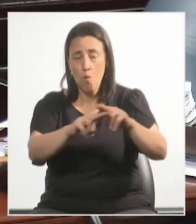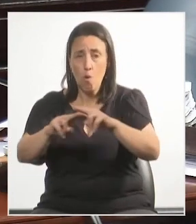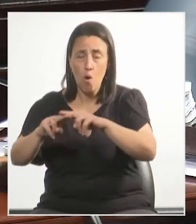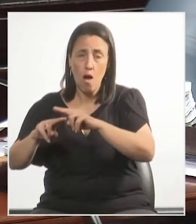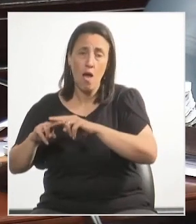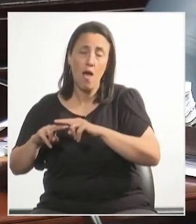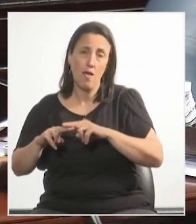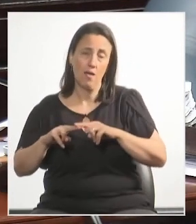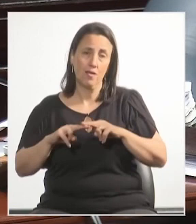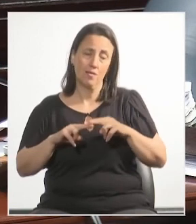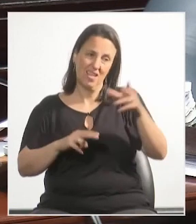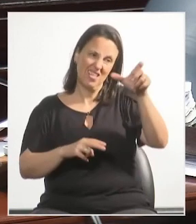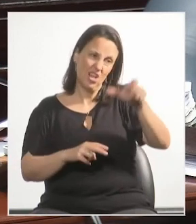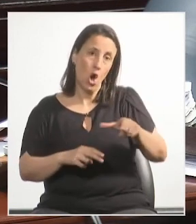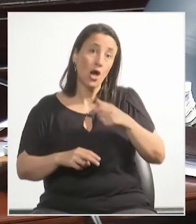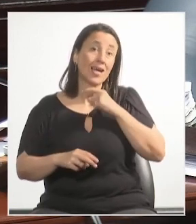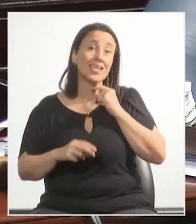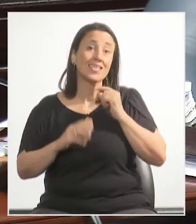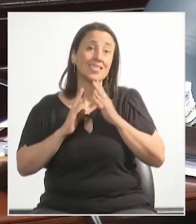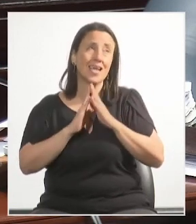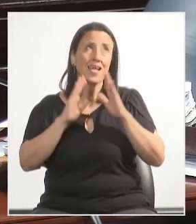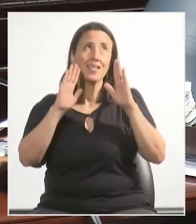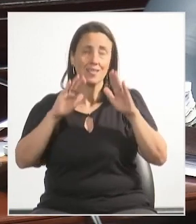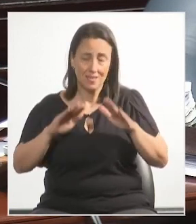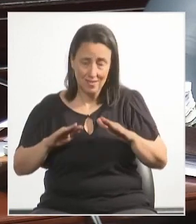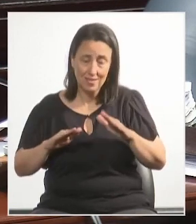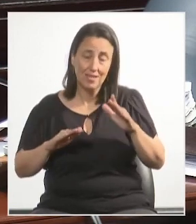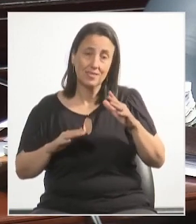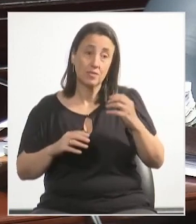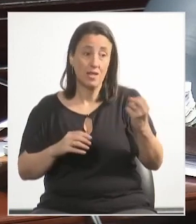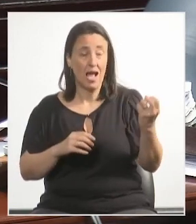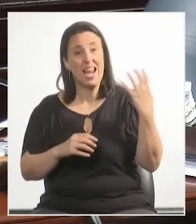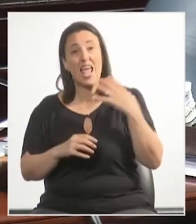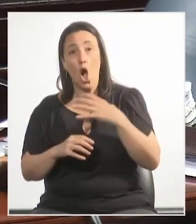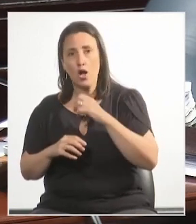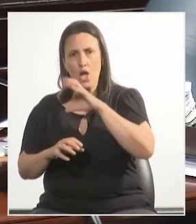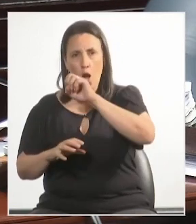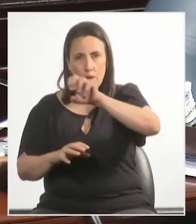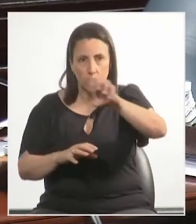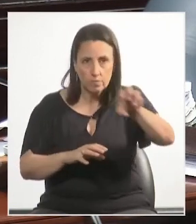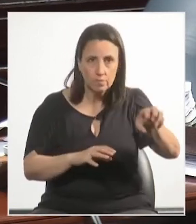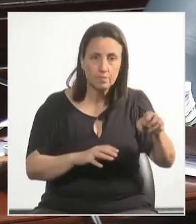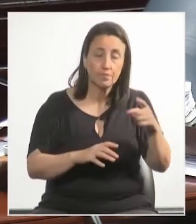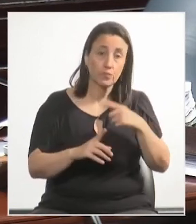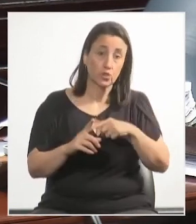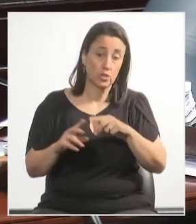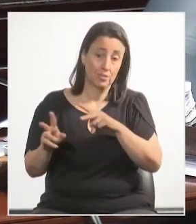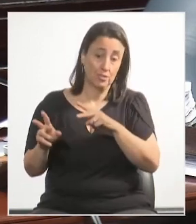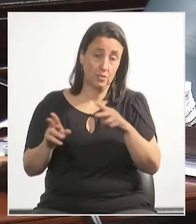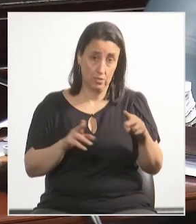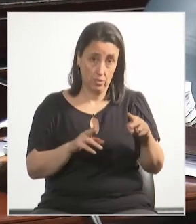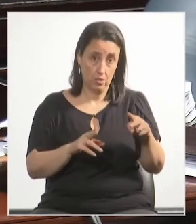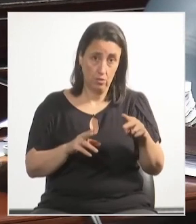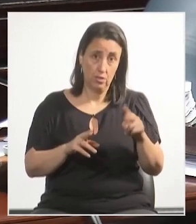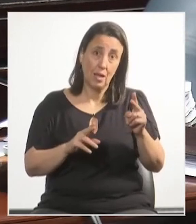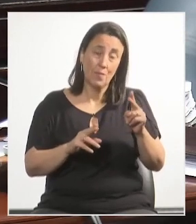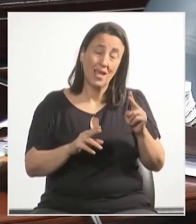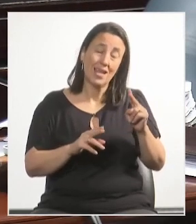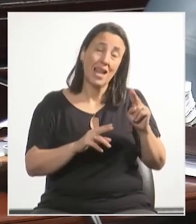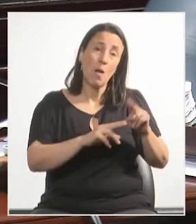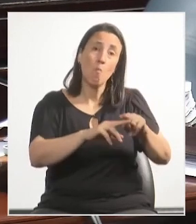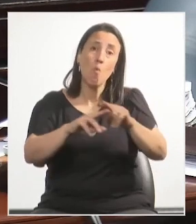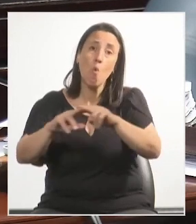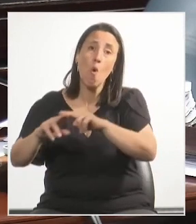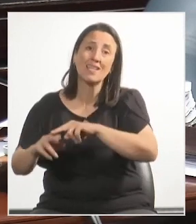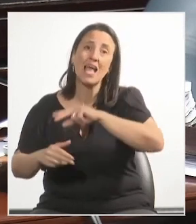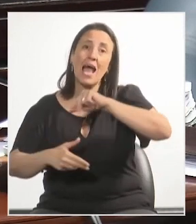por numerosos leones. Ya en la segunda década del siglo pasado el mundo asiste a la barbarie del genocidio armenio